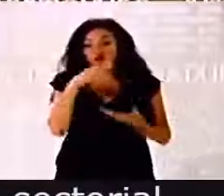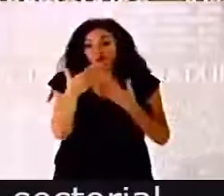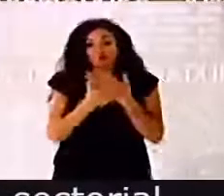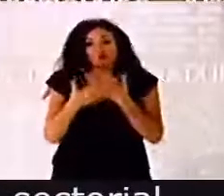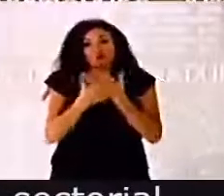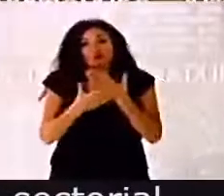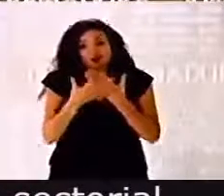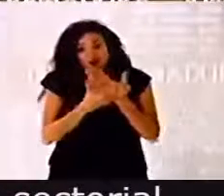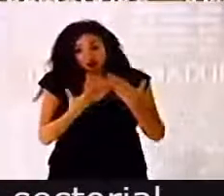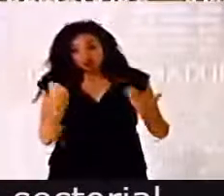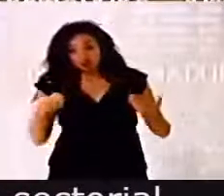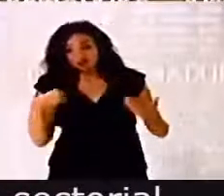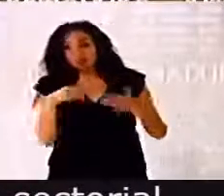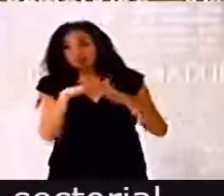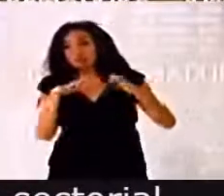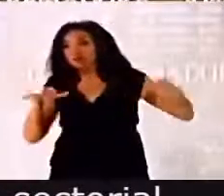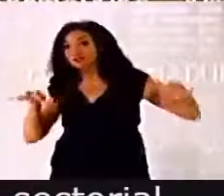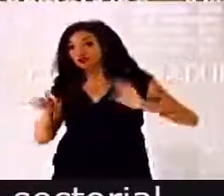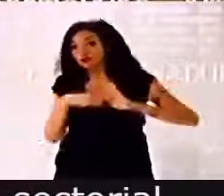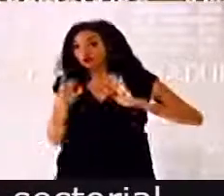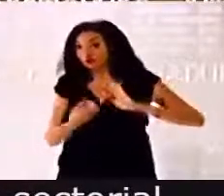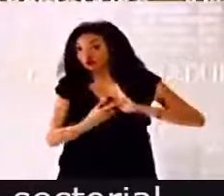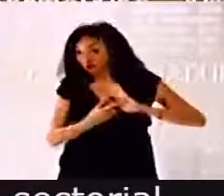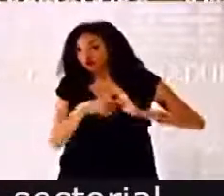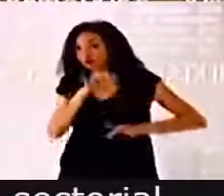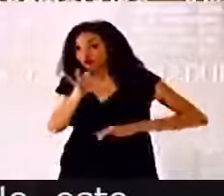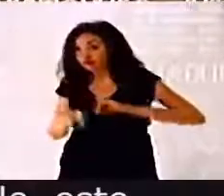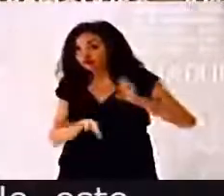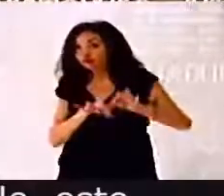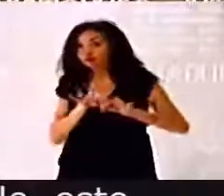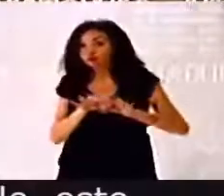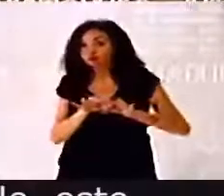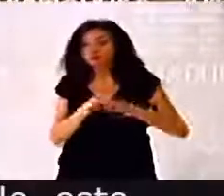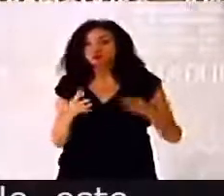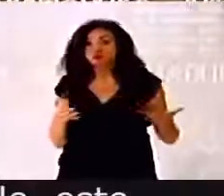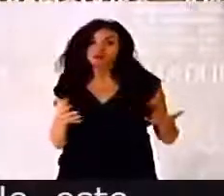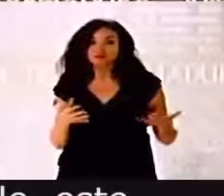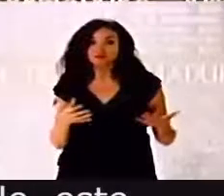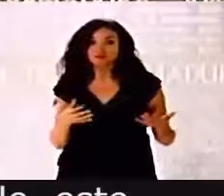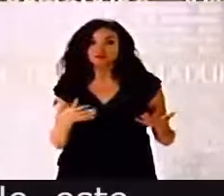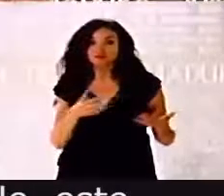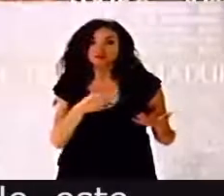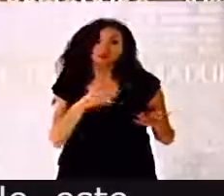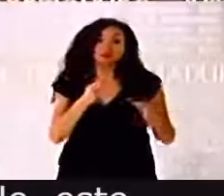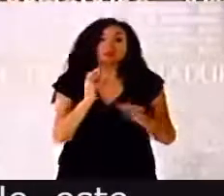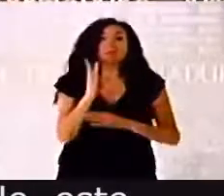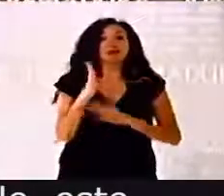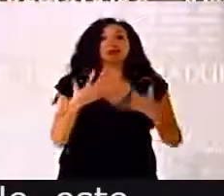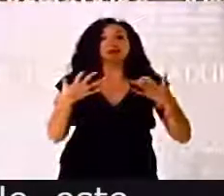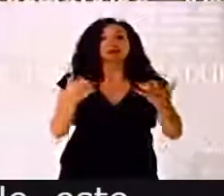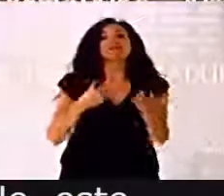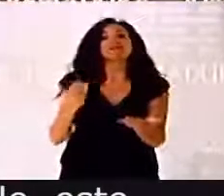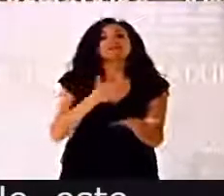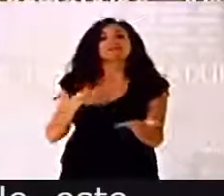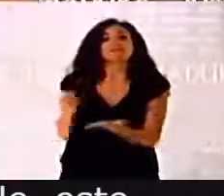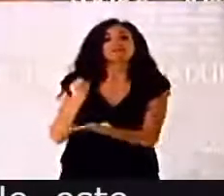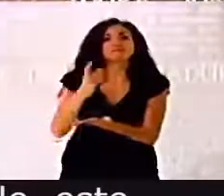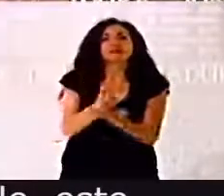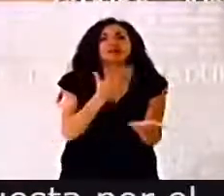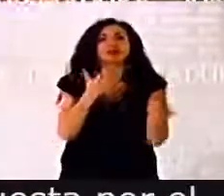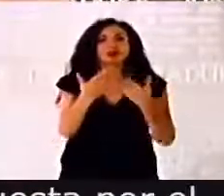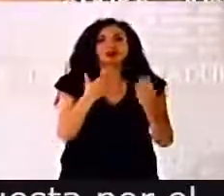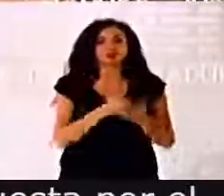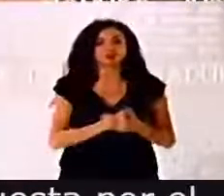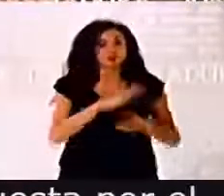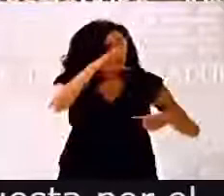Gobierno, que tiene mayoría absoluta en el Parlamento, apuesta por el diálogo. Dentro del Parlamento,